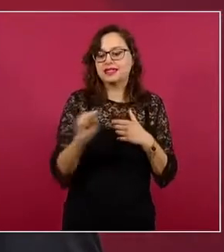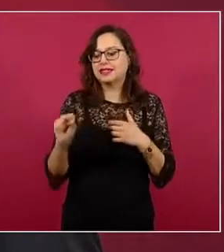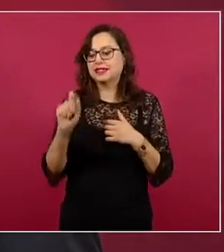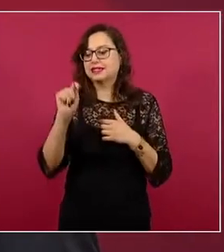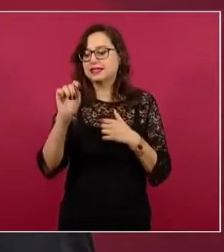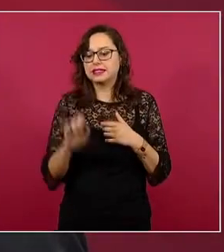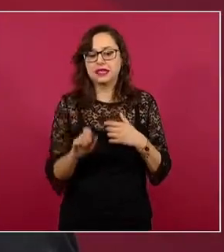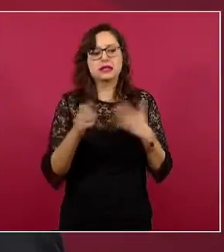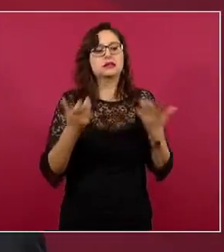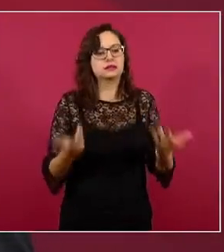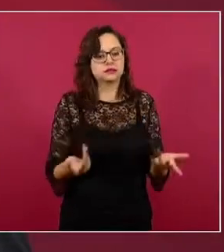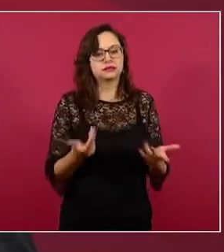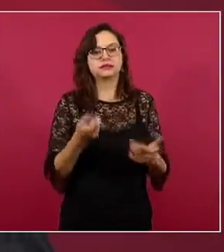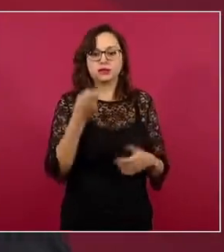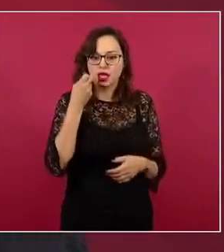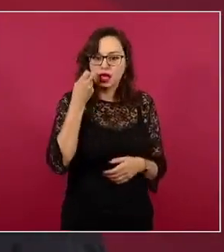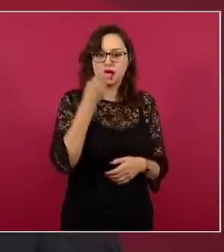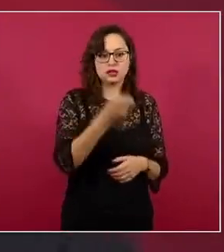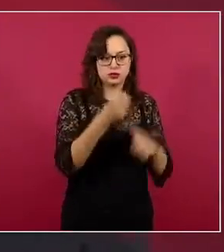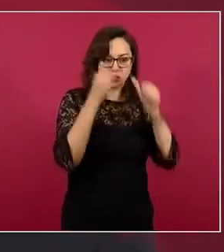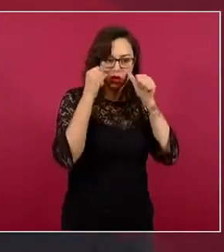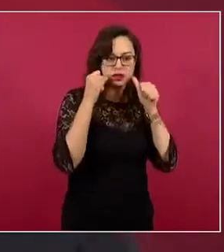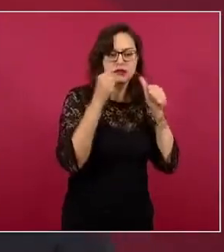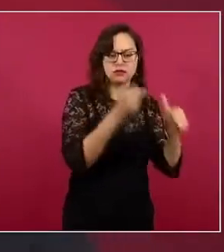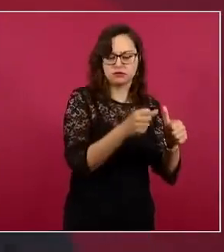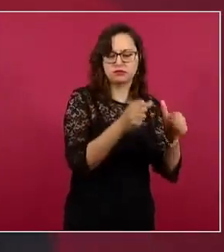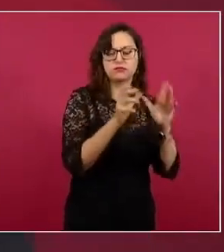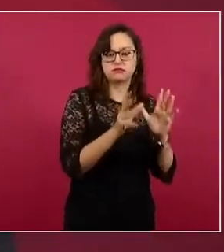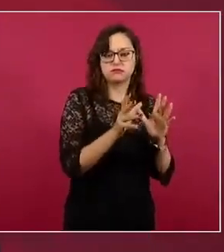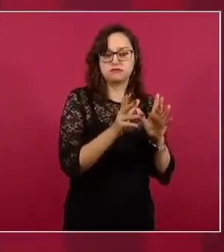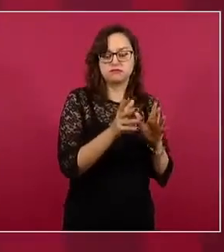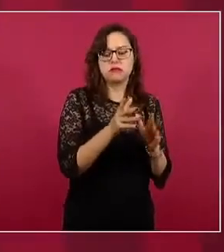mejorando la atención en el ISSSTE, en el seguro,